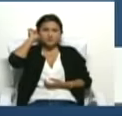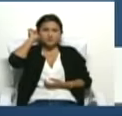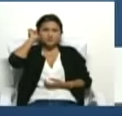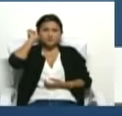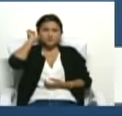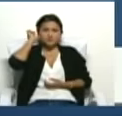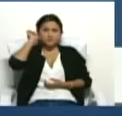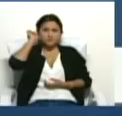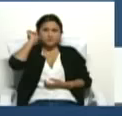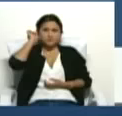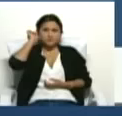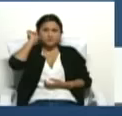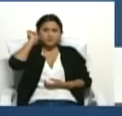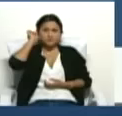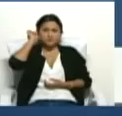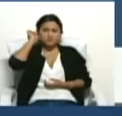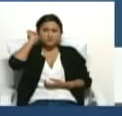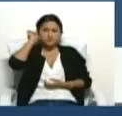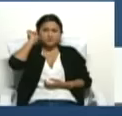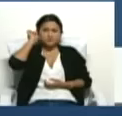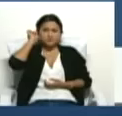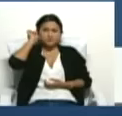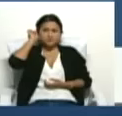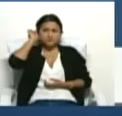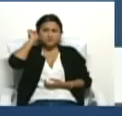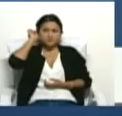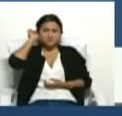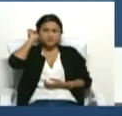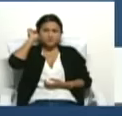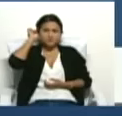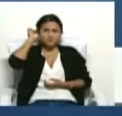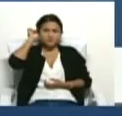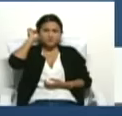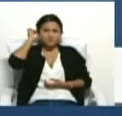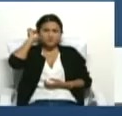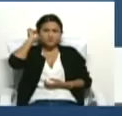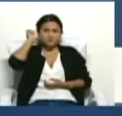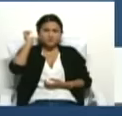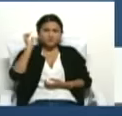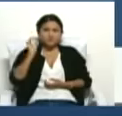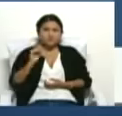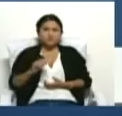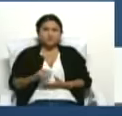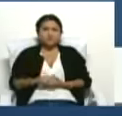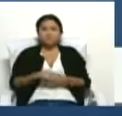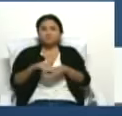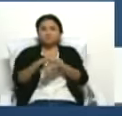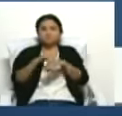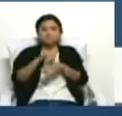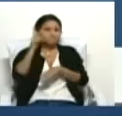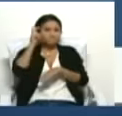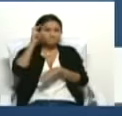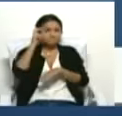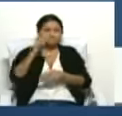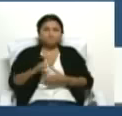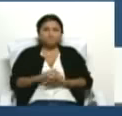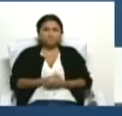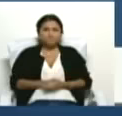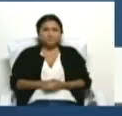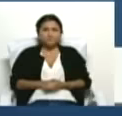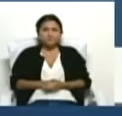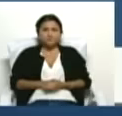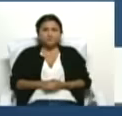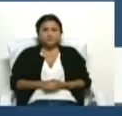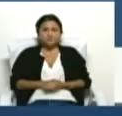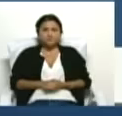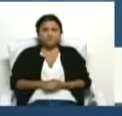14.031 eran niños y niñas, y 81.122 eran mujeres, la mayoría embarazadas.